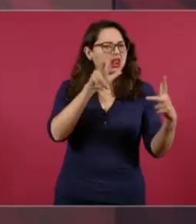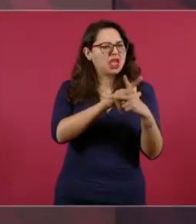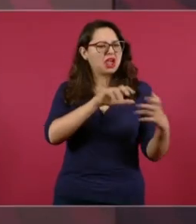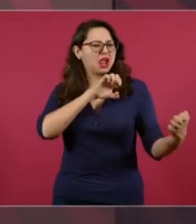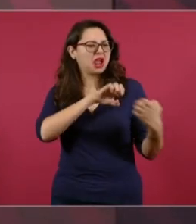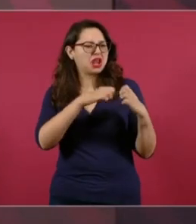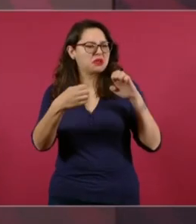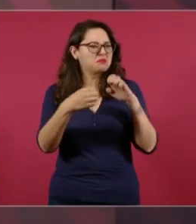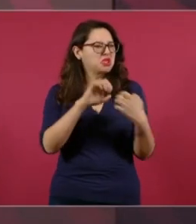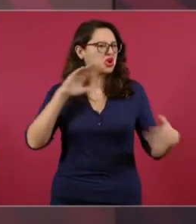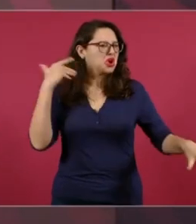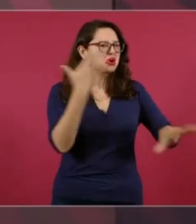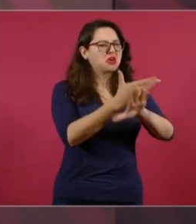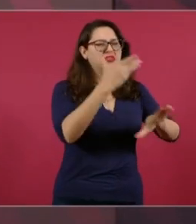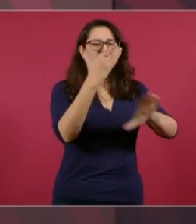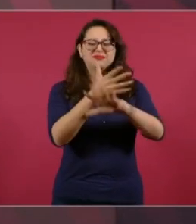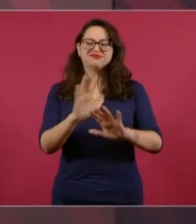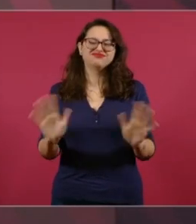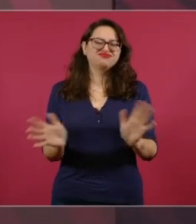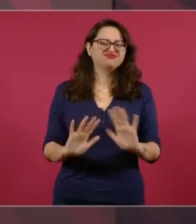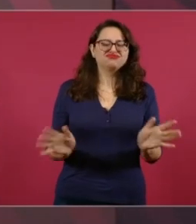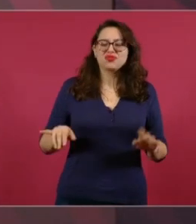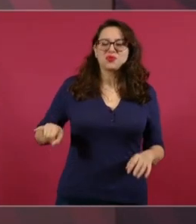Nada más tengo adversarios.